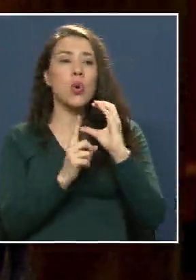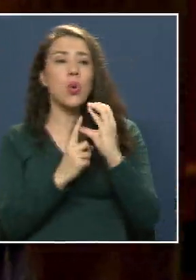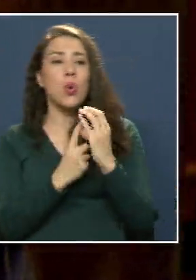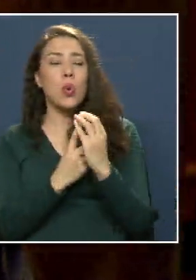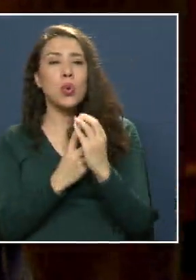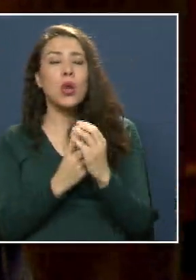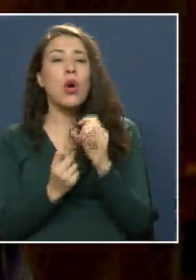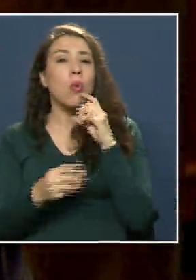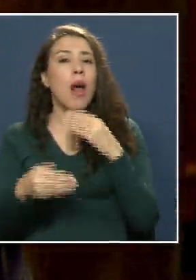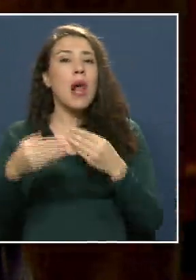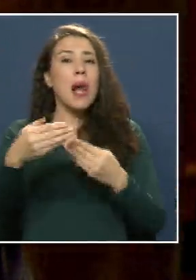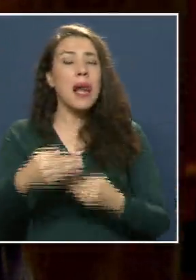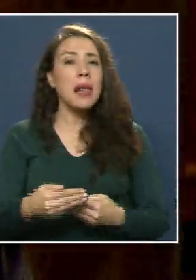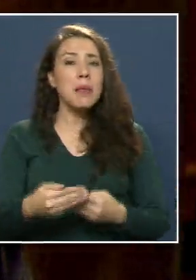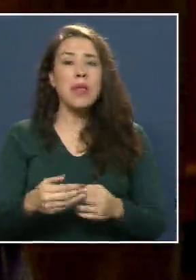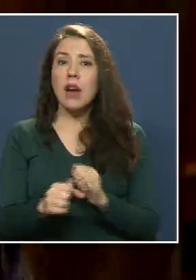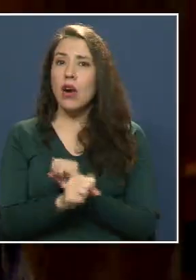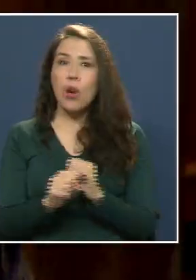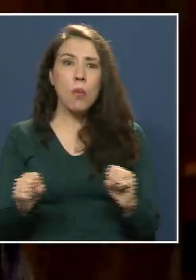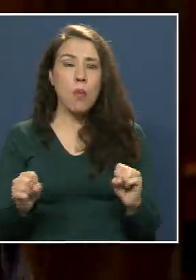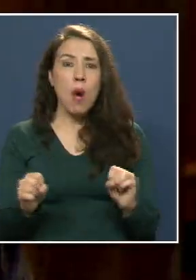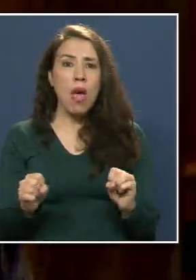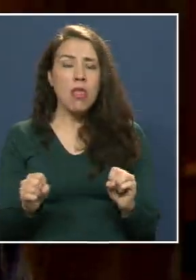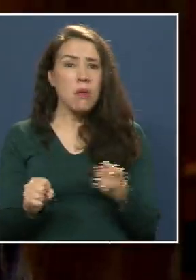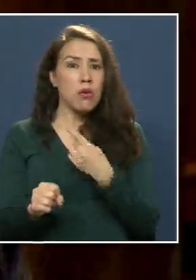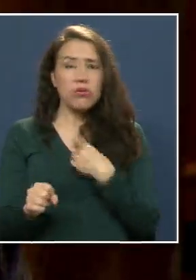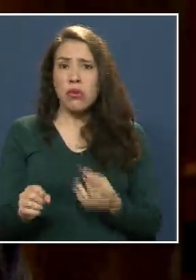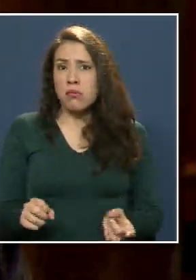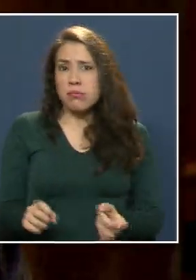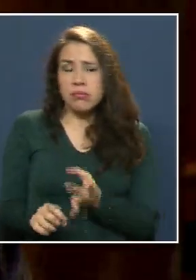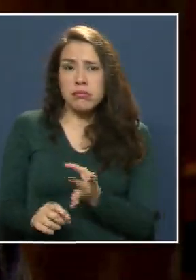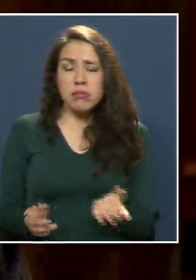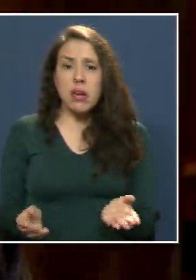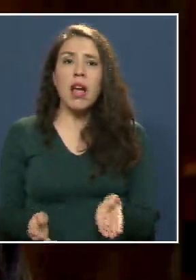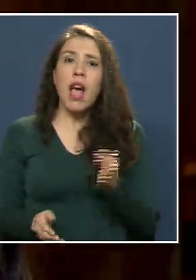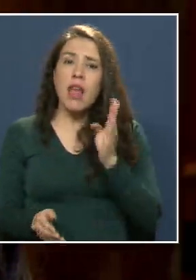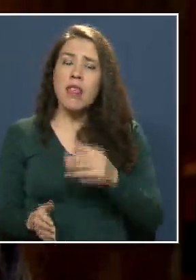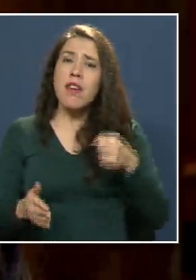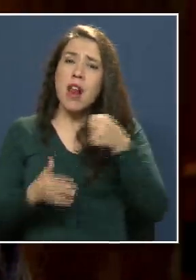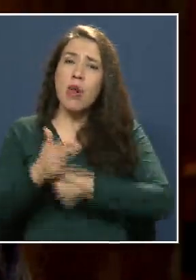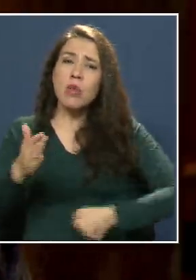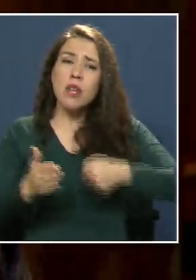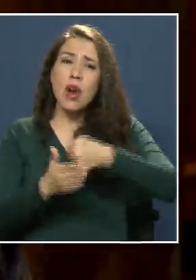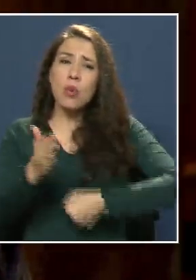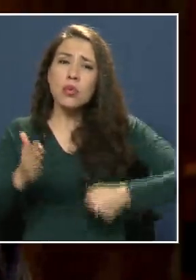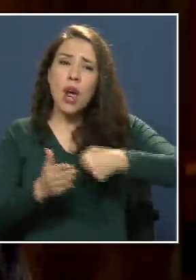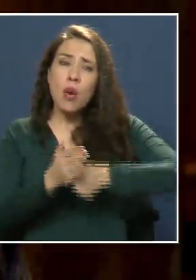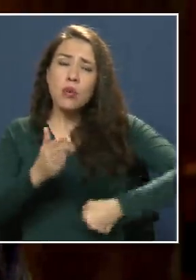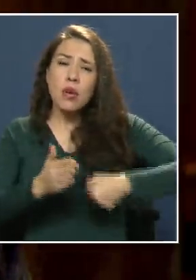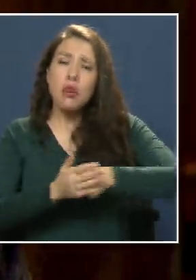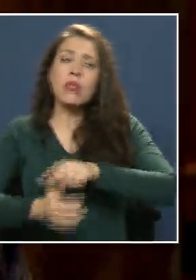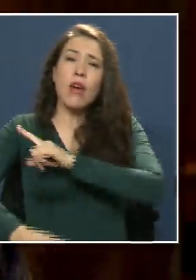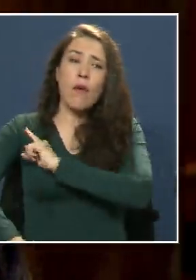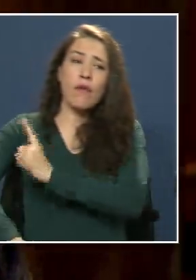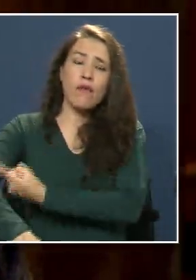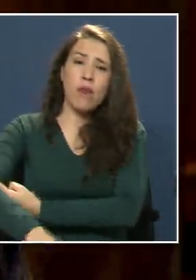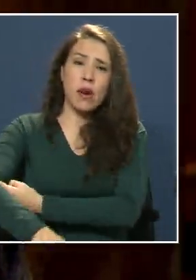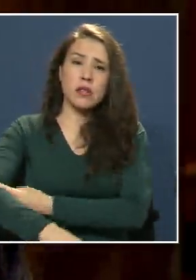respecto a límites que no se pueden permitir transgredir y por los que hay que batallar con todas nuestras